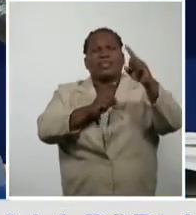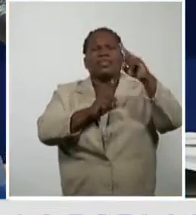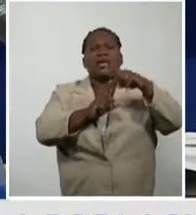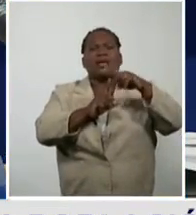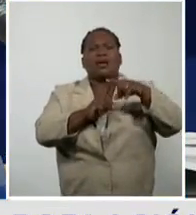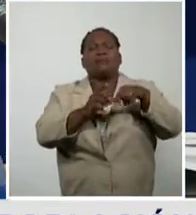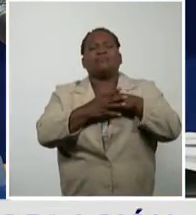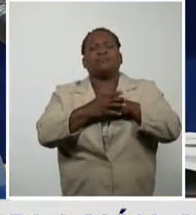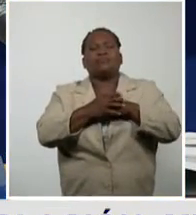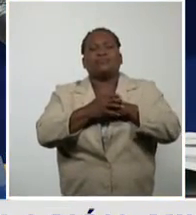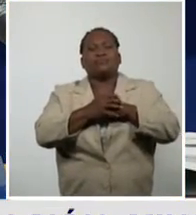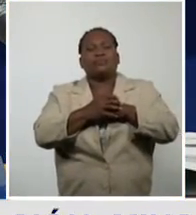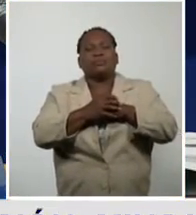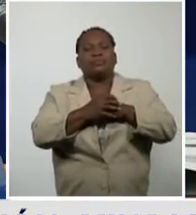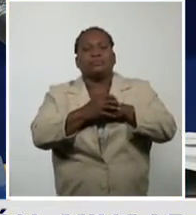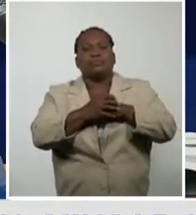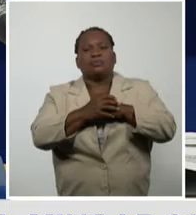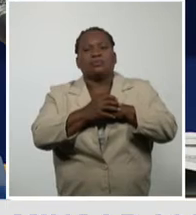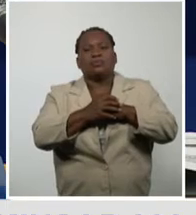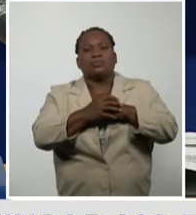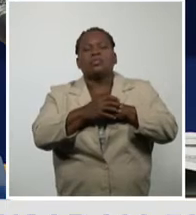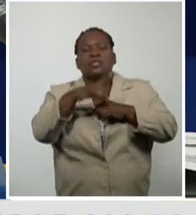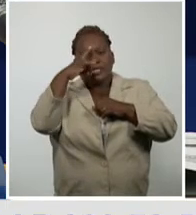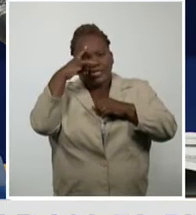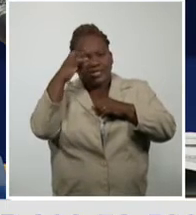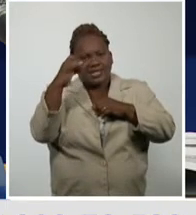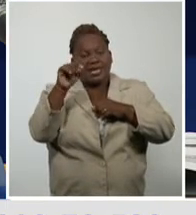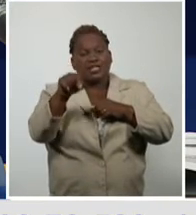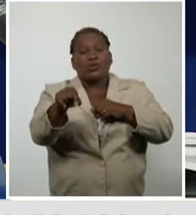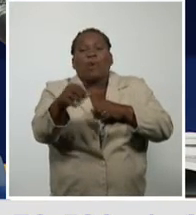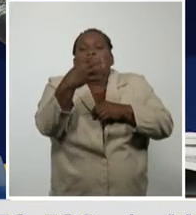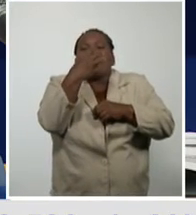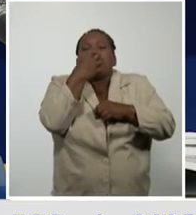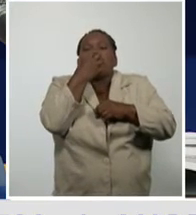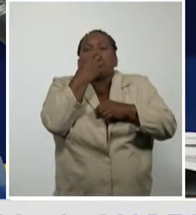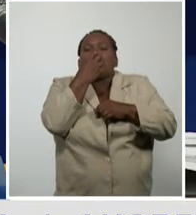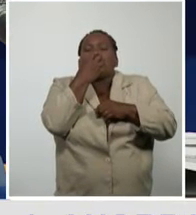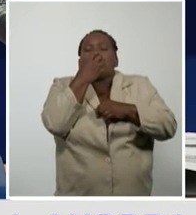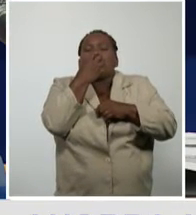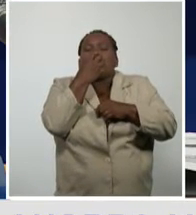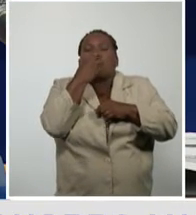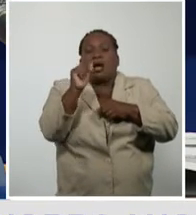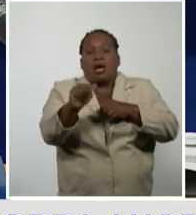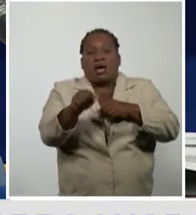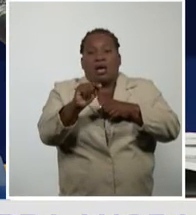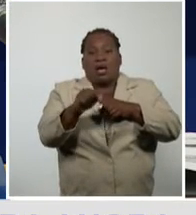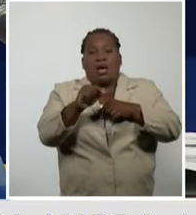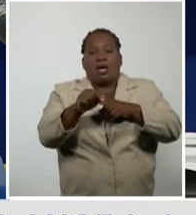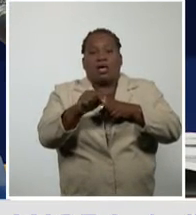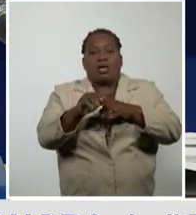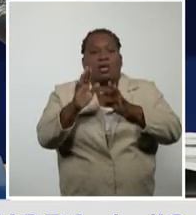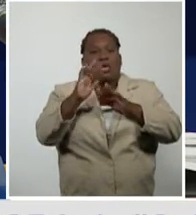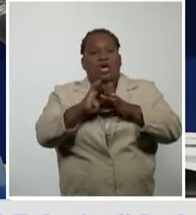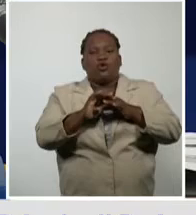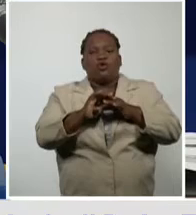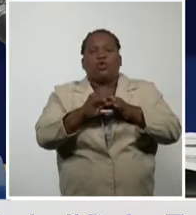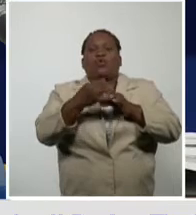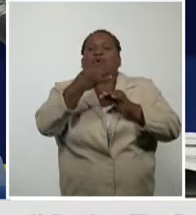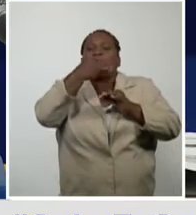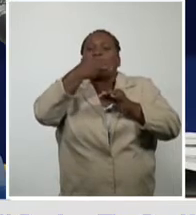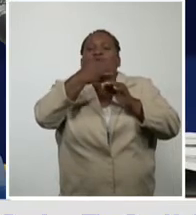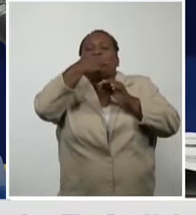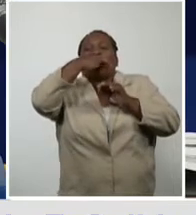Sí, esas son unas máquinas en la cual no se intuba a la persona.